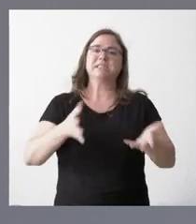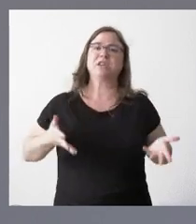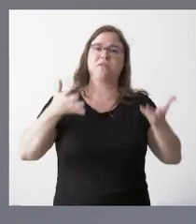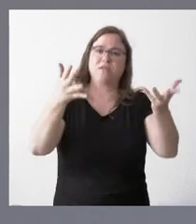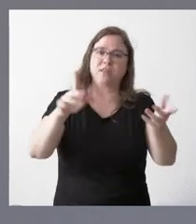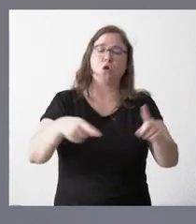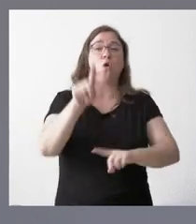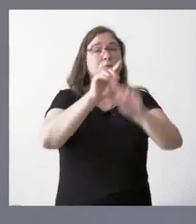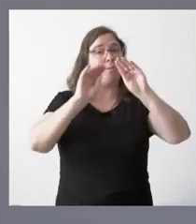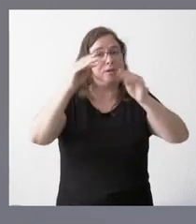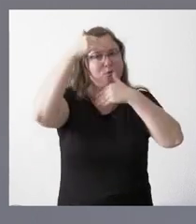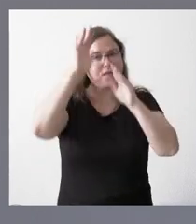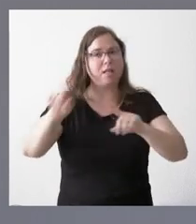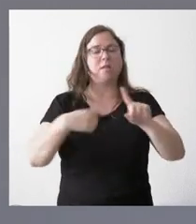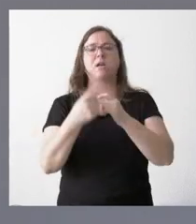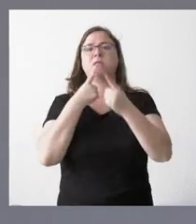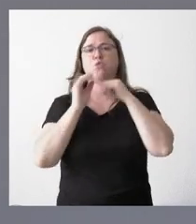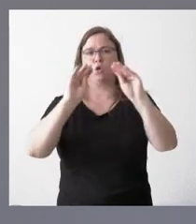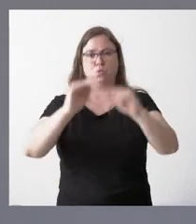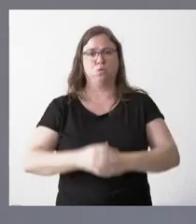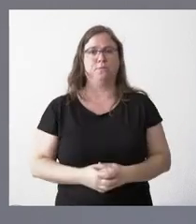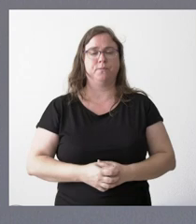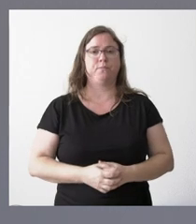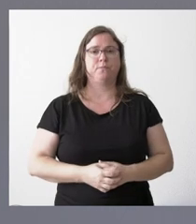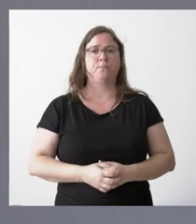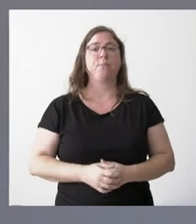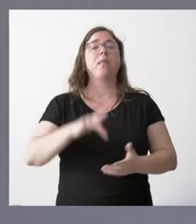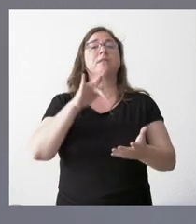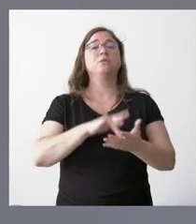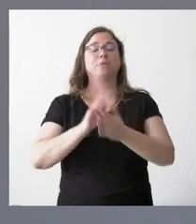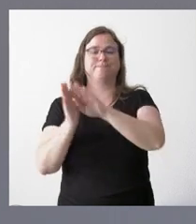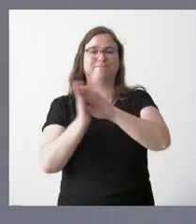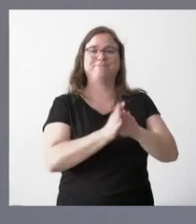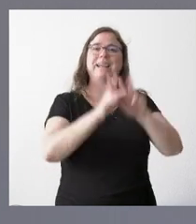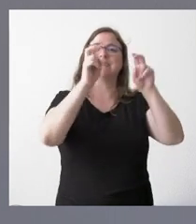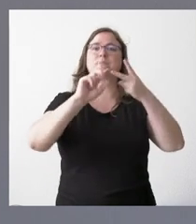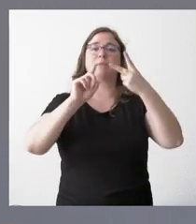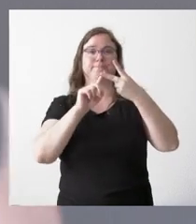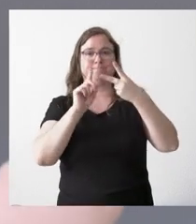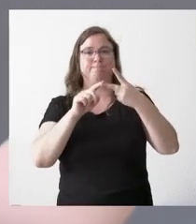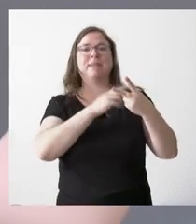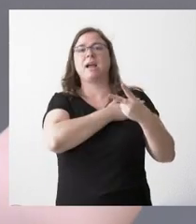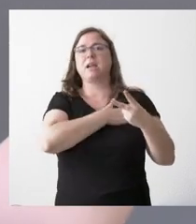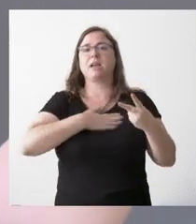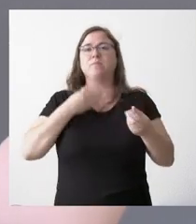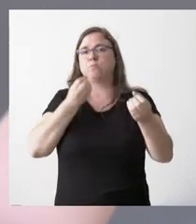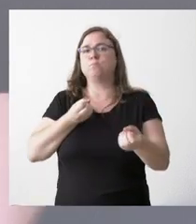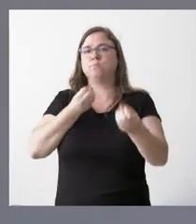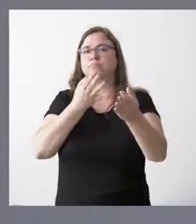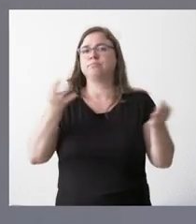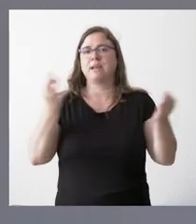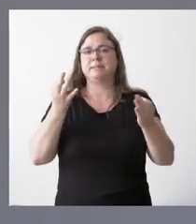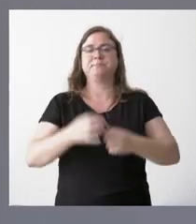de sus problemas y de sus dificultades. Un segundo tema que queríamos señalarles es